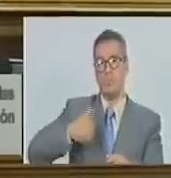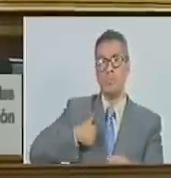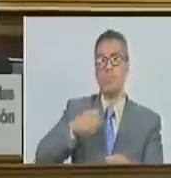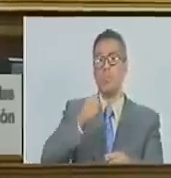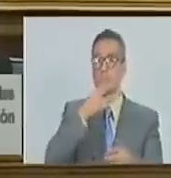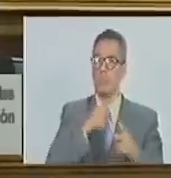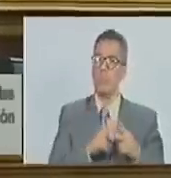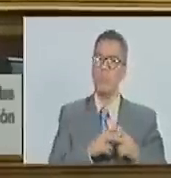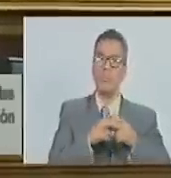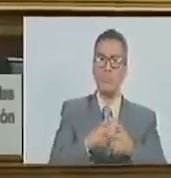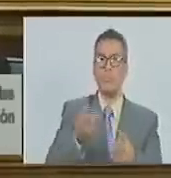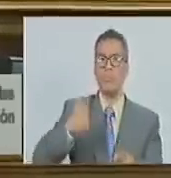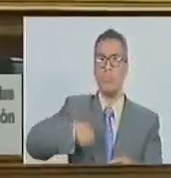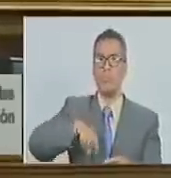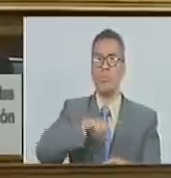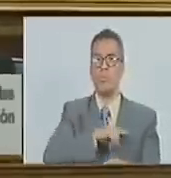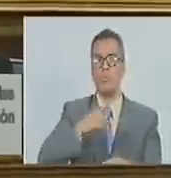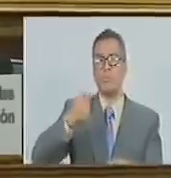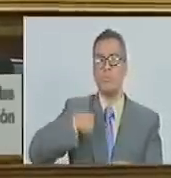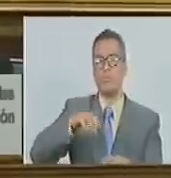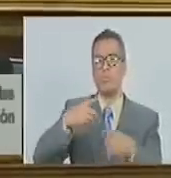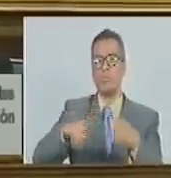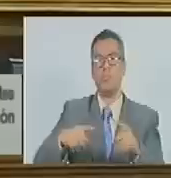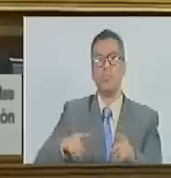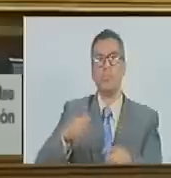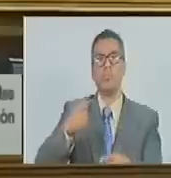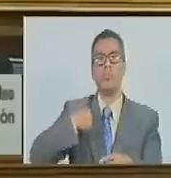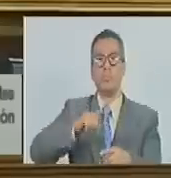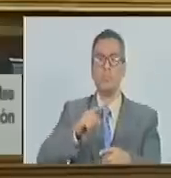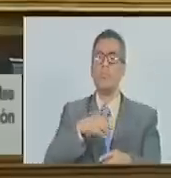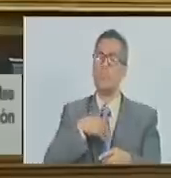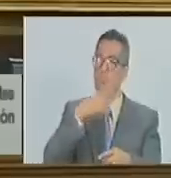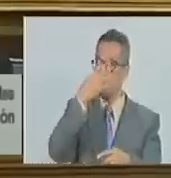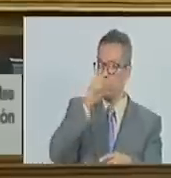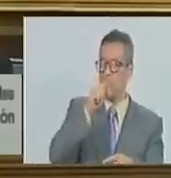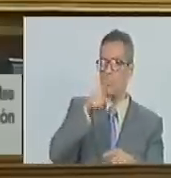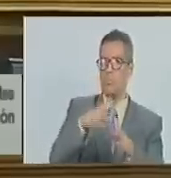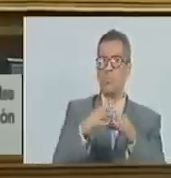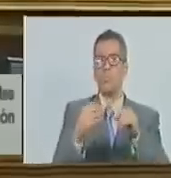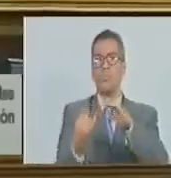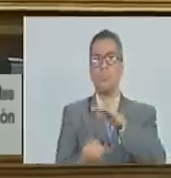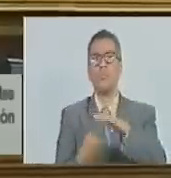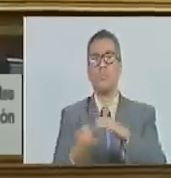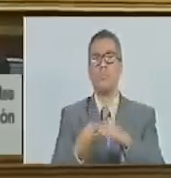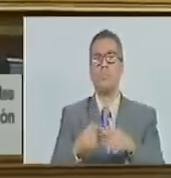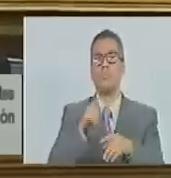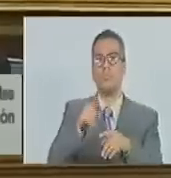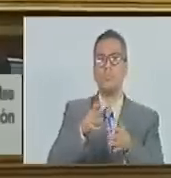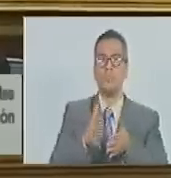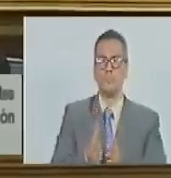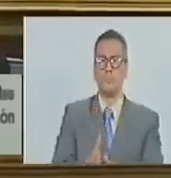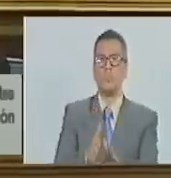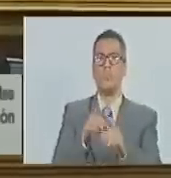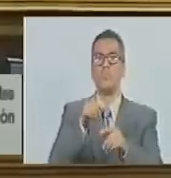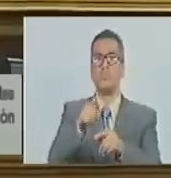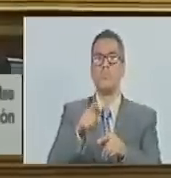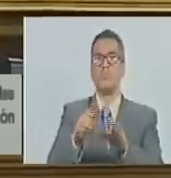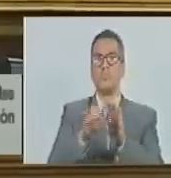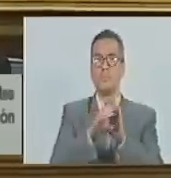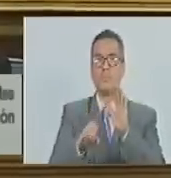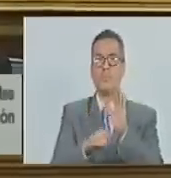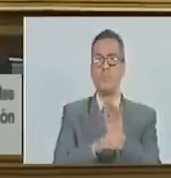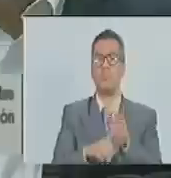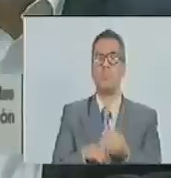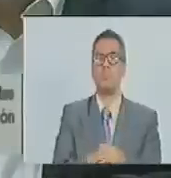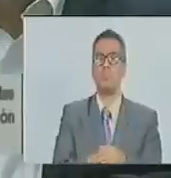buena voluntad que tenemos los demócratas, que tenemos quienes creemos en las instituciones que nacieron de esta